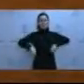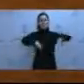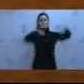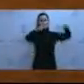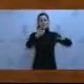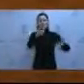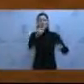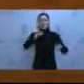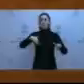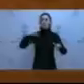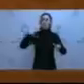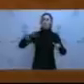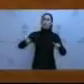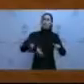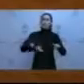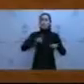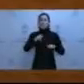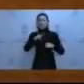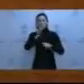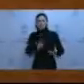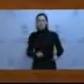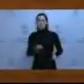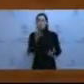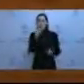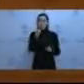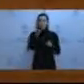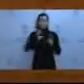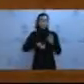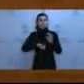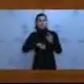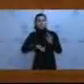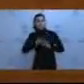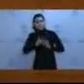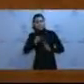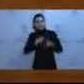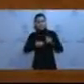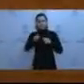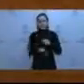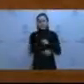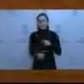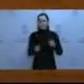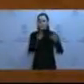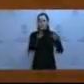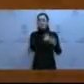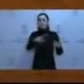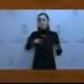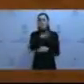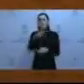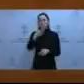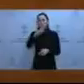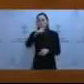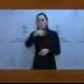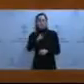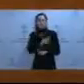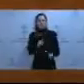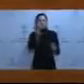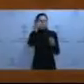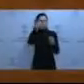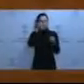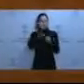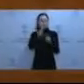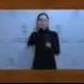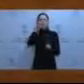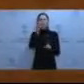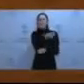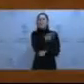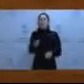sin saber muy bien si tenía salida o no. No la crisis, ni los 8 millones de BOVES. Fíjese usted la tontería, si lo que tuviésemos solo de